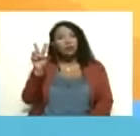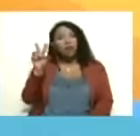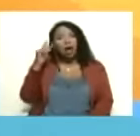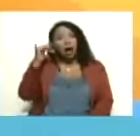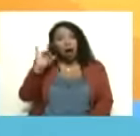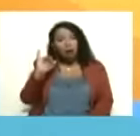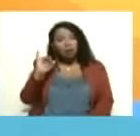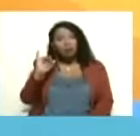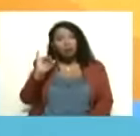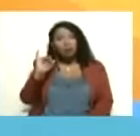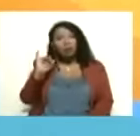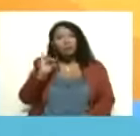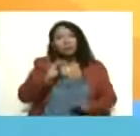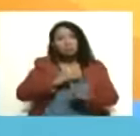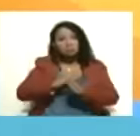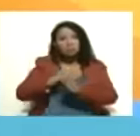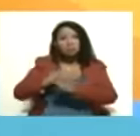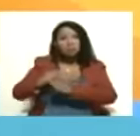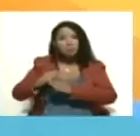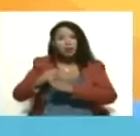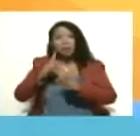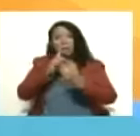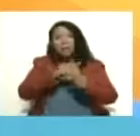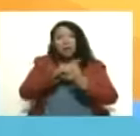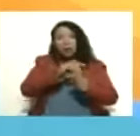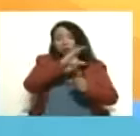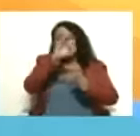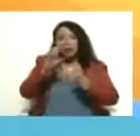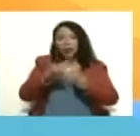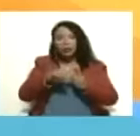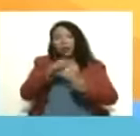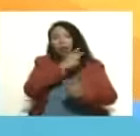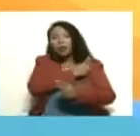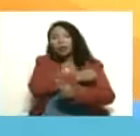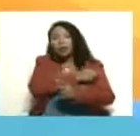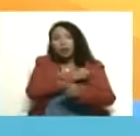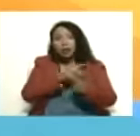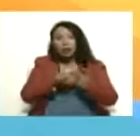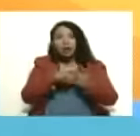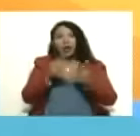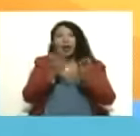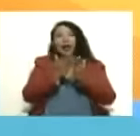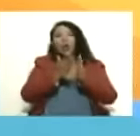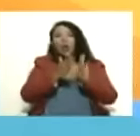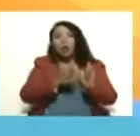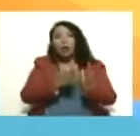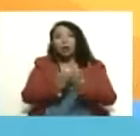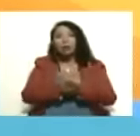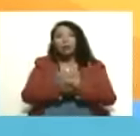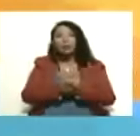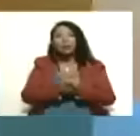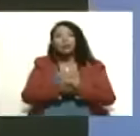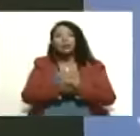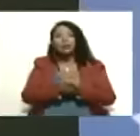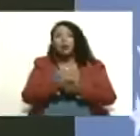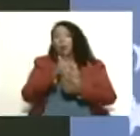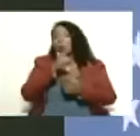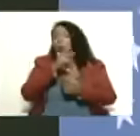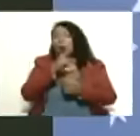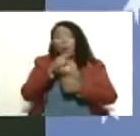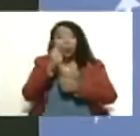distribuido en forma de petrocaribe en forma de hospitales en forma de escuelas no existe uno